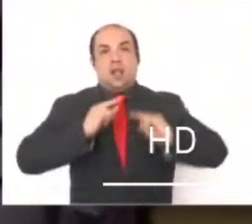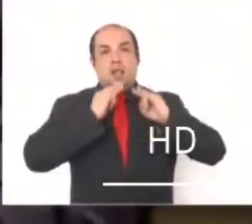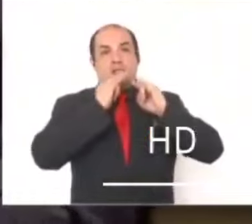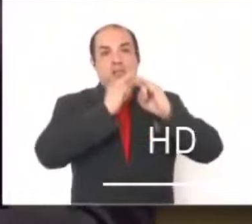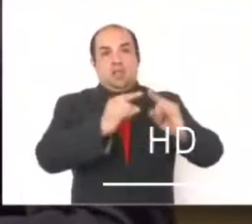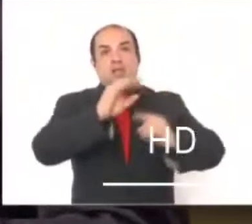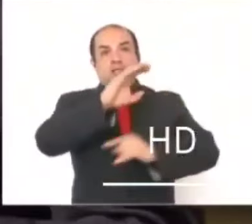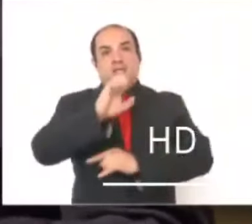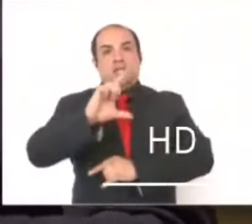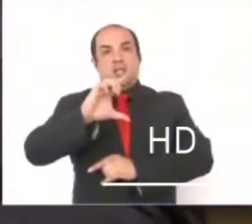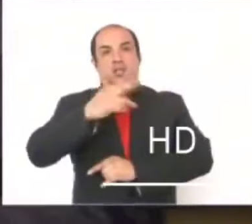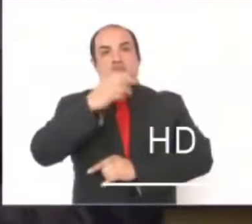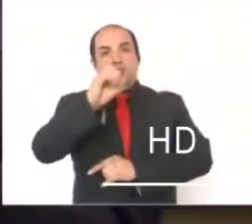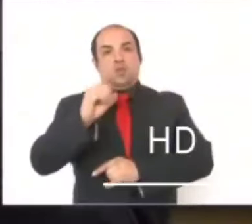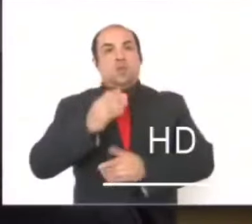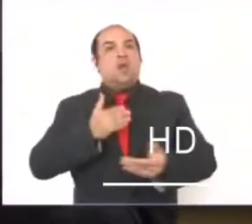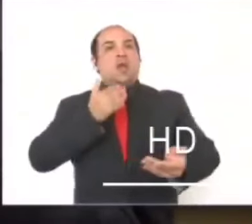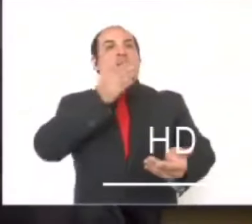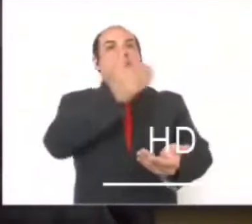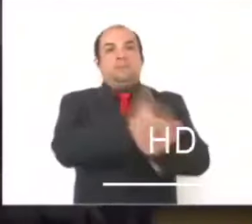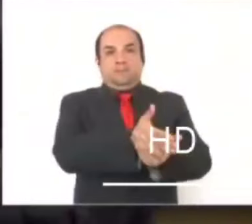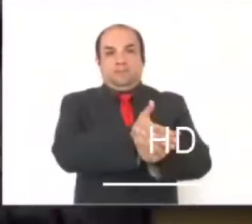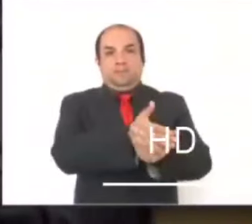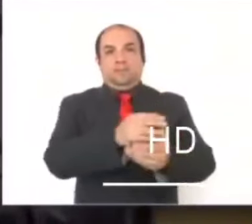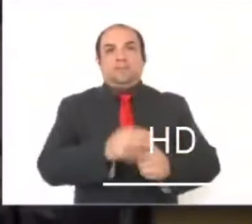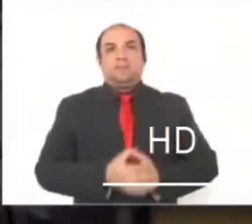Chopo acudimos